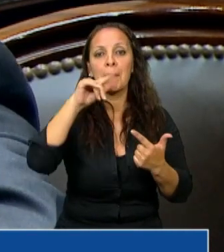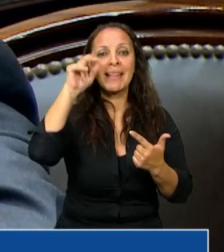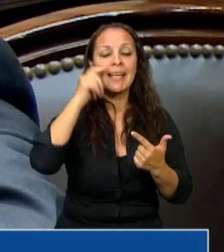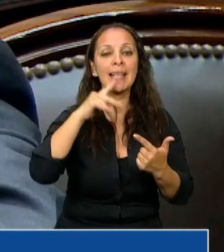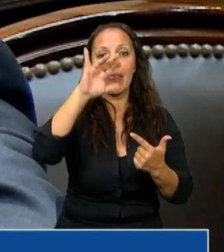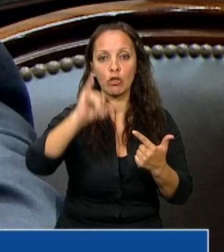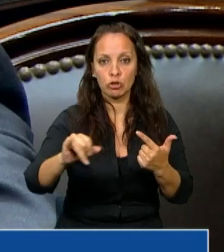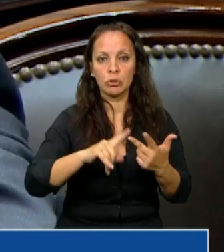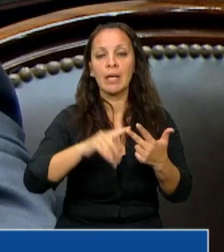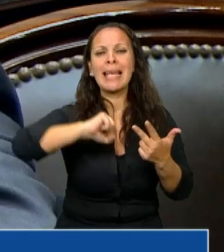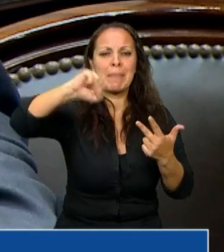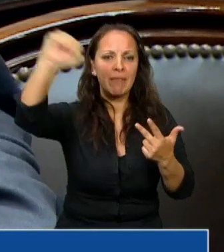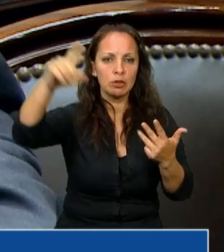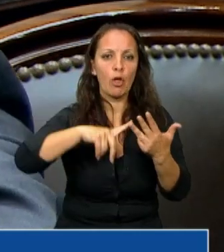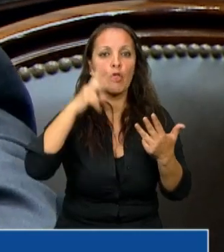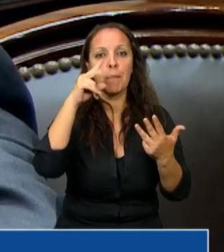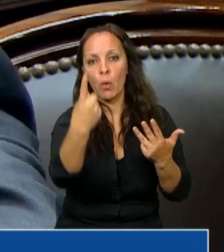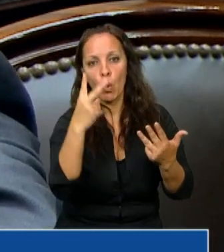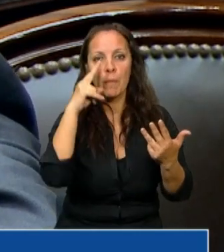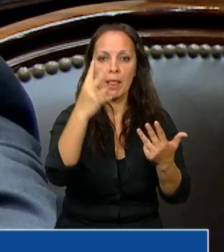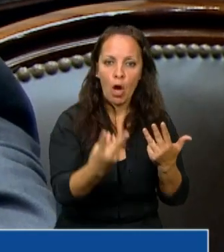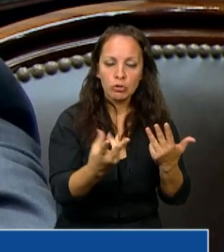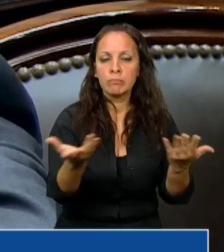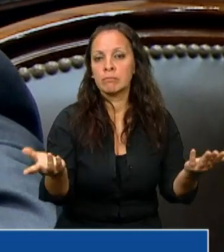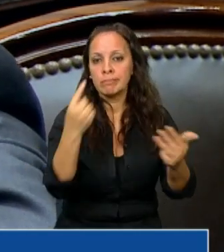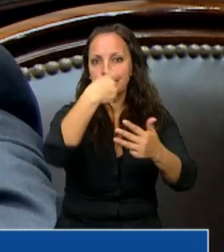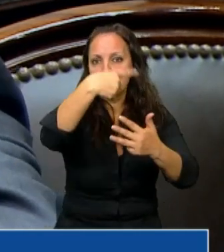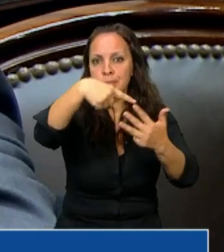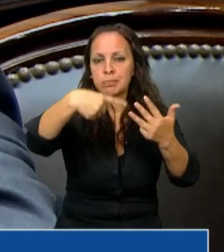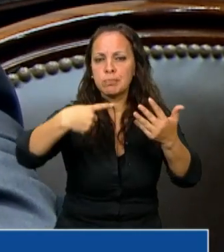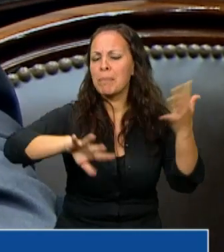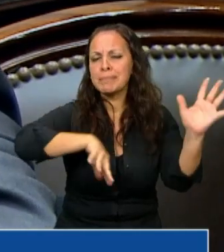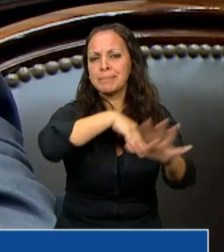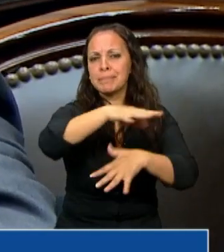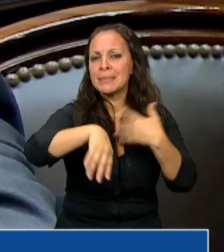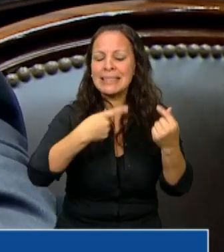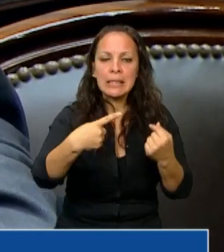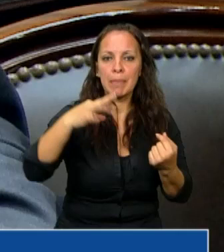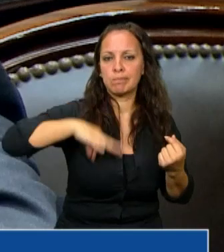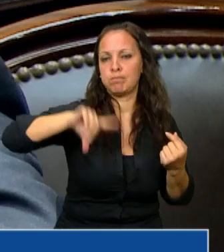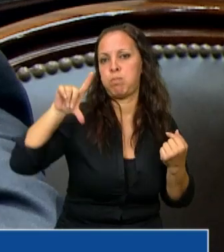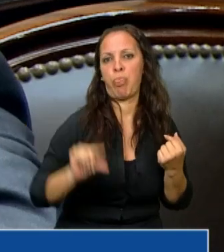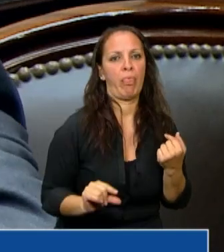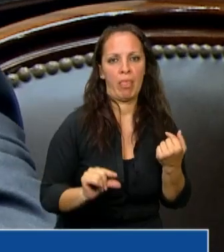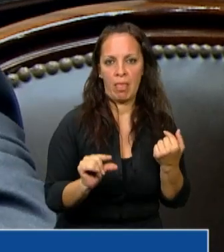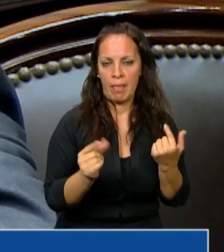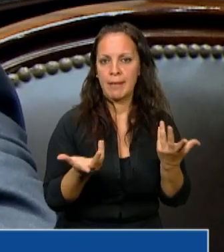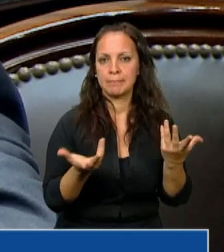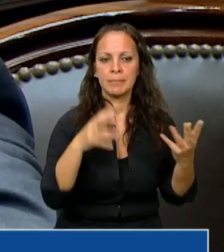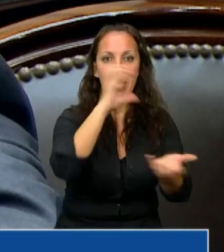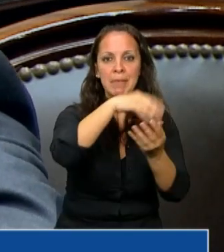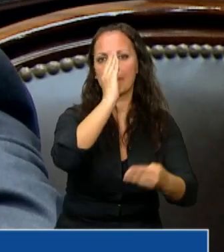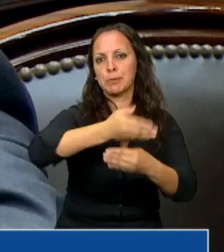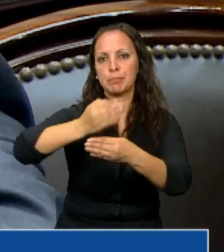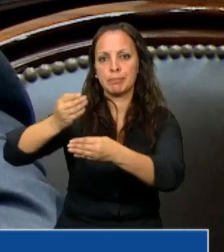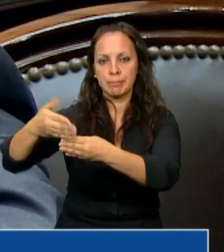la hiperinflación, 2001-2002. Todas crisis que sepultaron los salarios reales, hicieron desaparecer